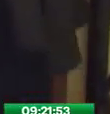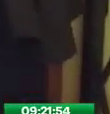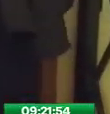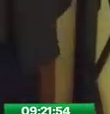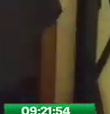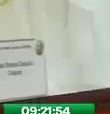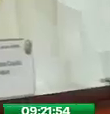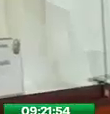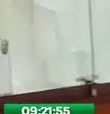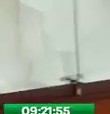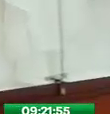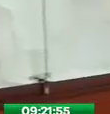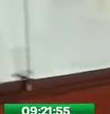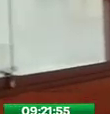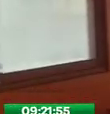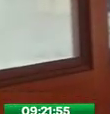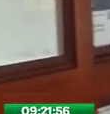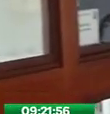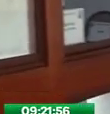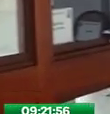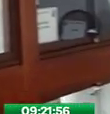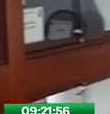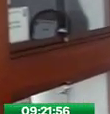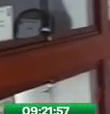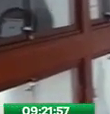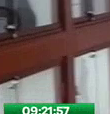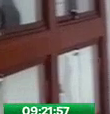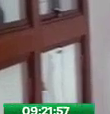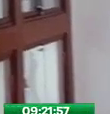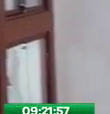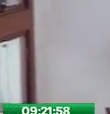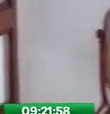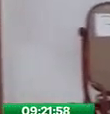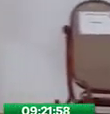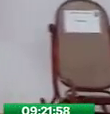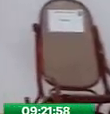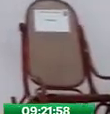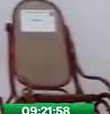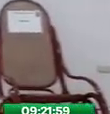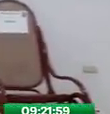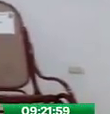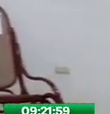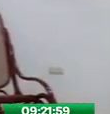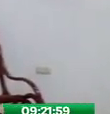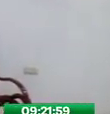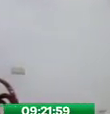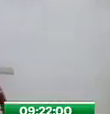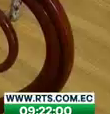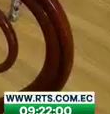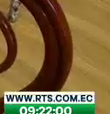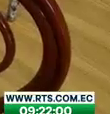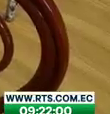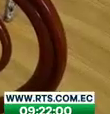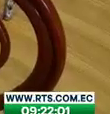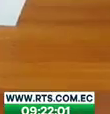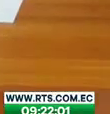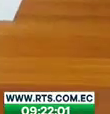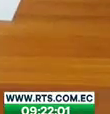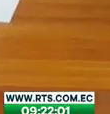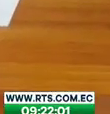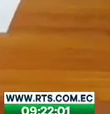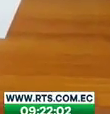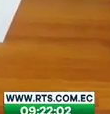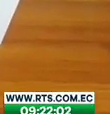loja cuenta con un ceo radiofónico en donde podemos observar objetos que se utilizaban hace varios años